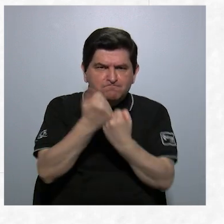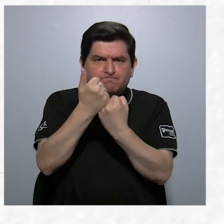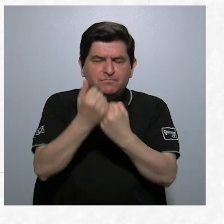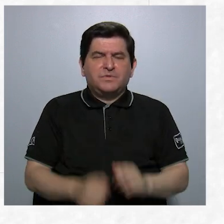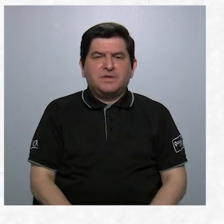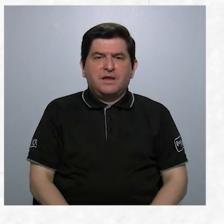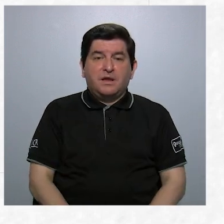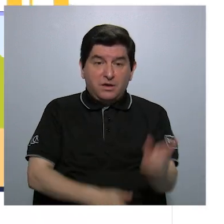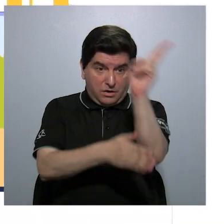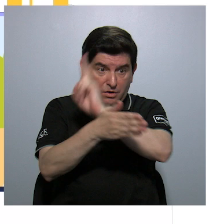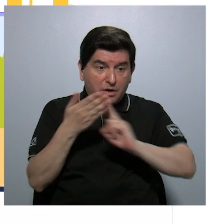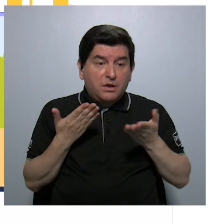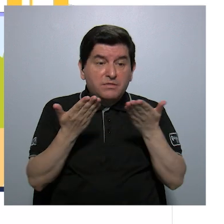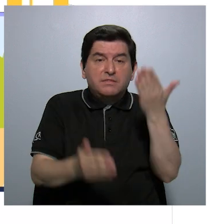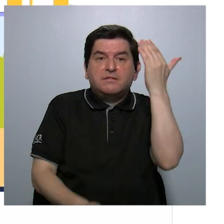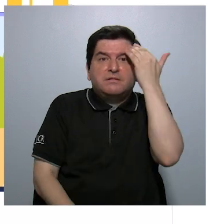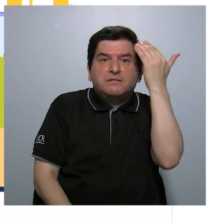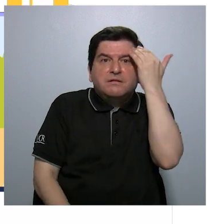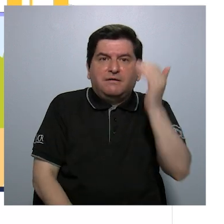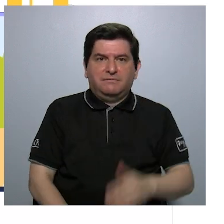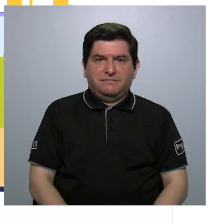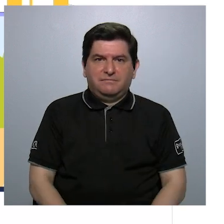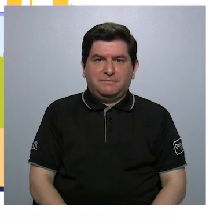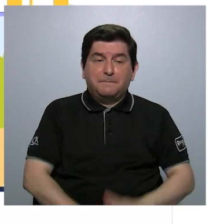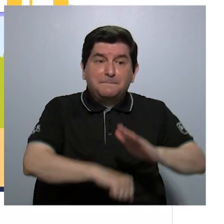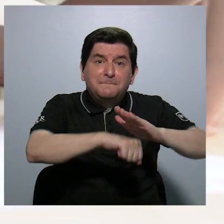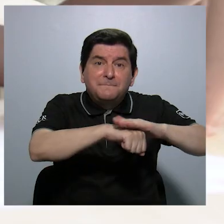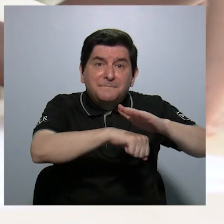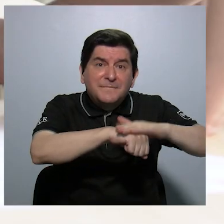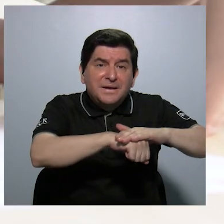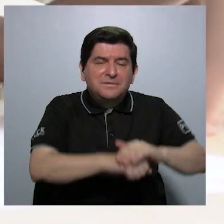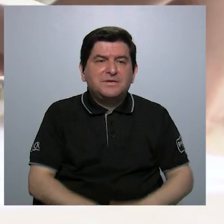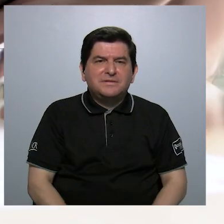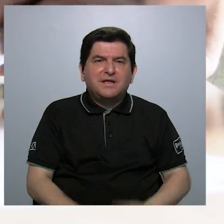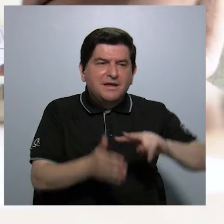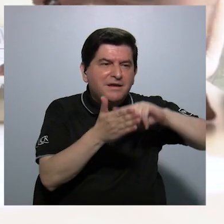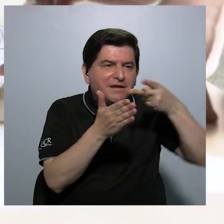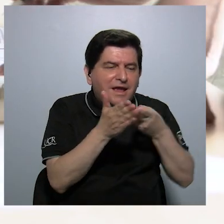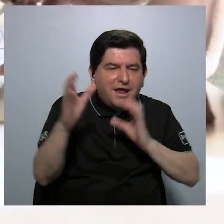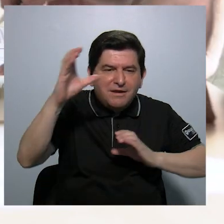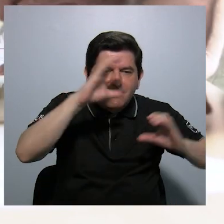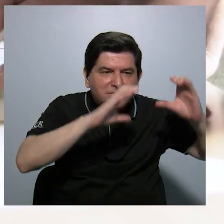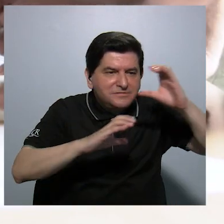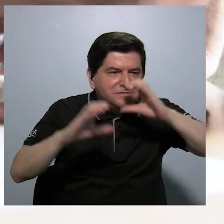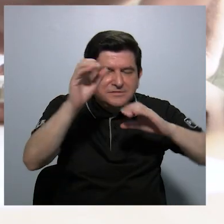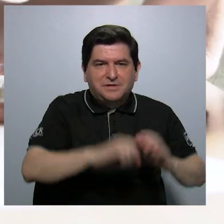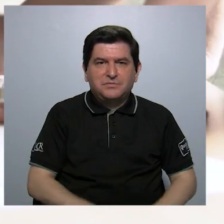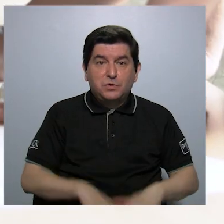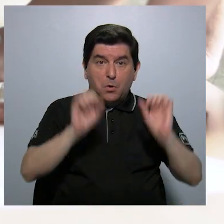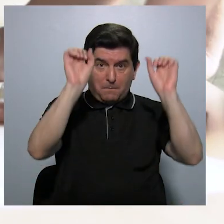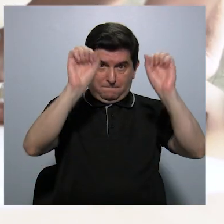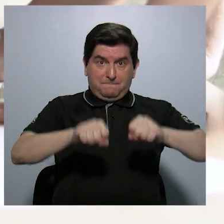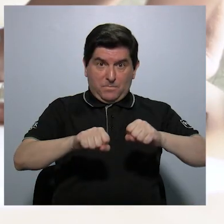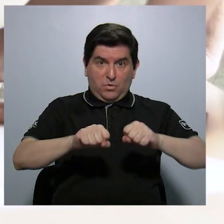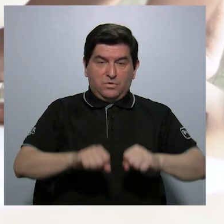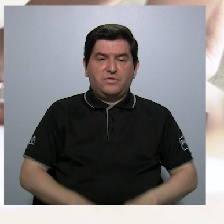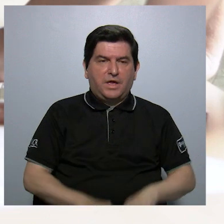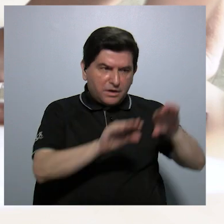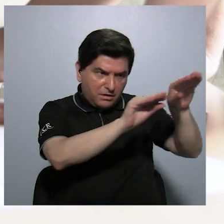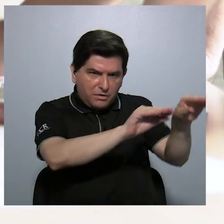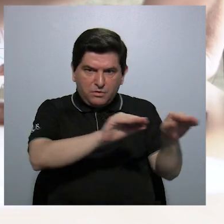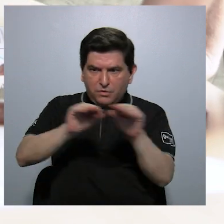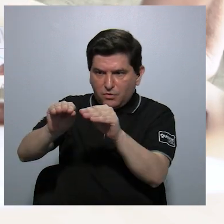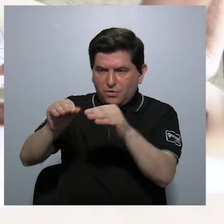la academia es la que da el conocimiento, la que lleva ese concepto científico para